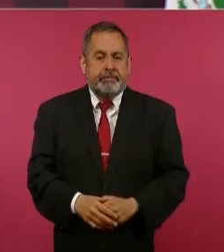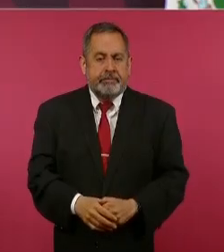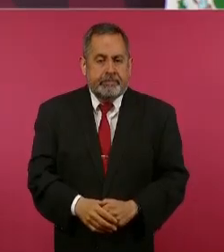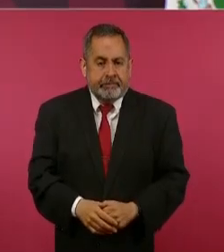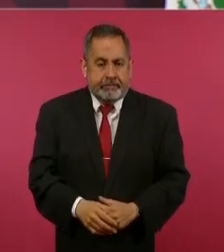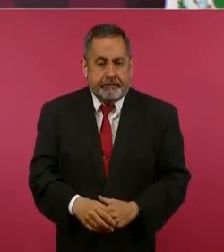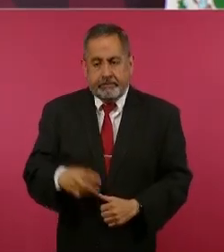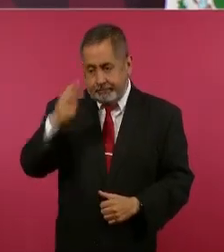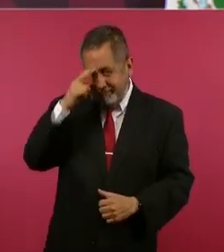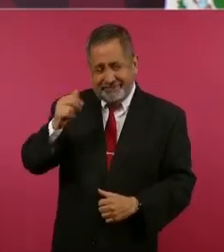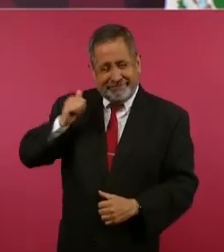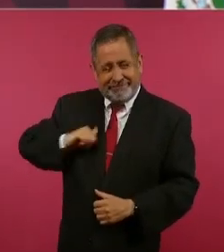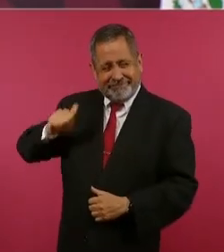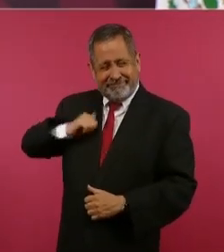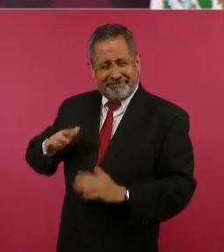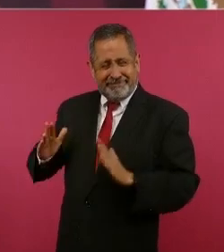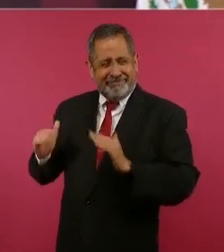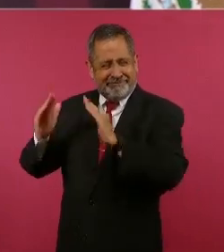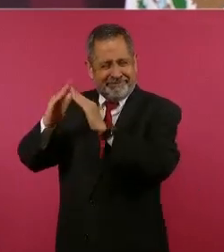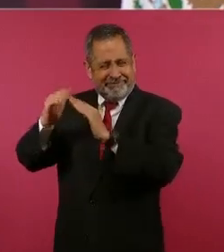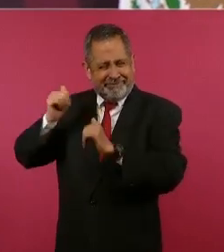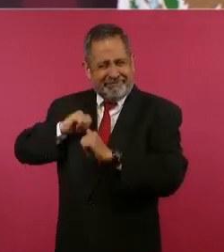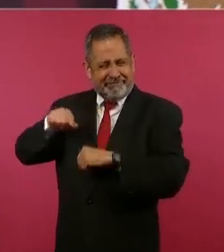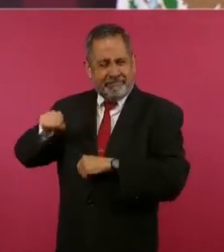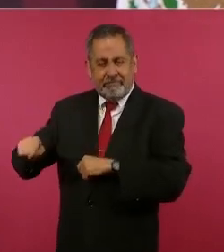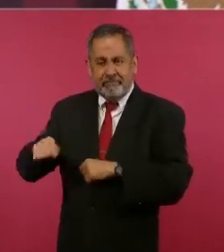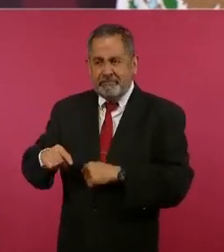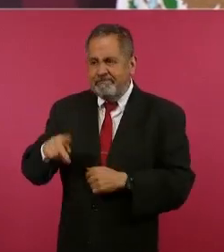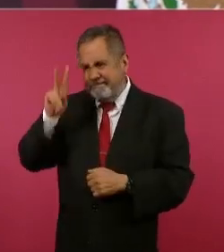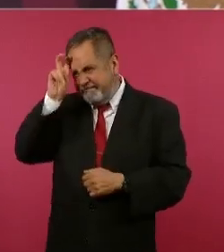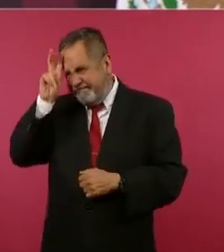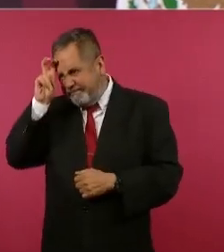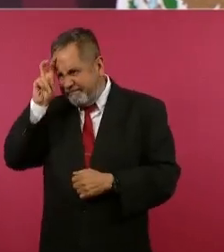En el México prehispánico no había codicia,